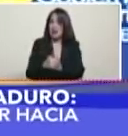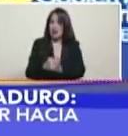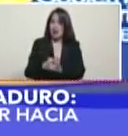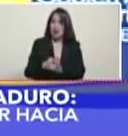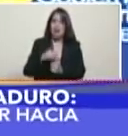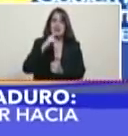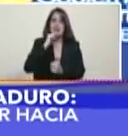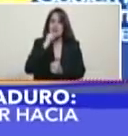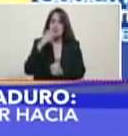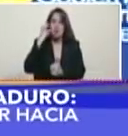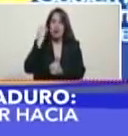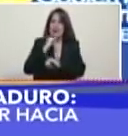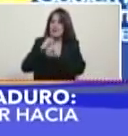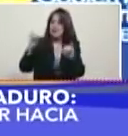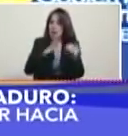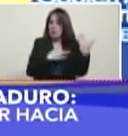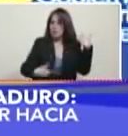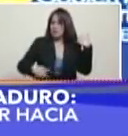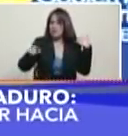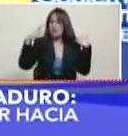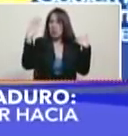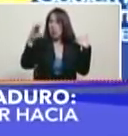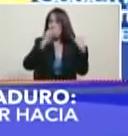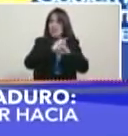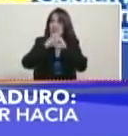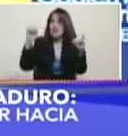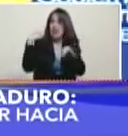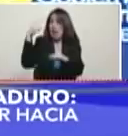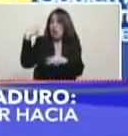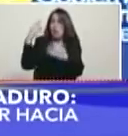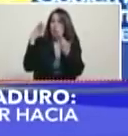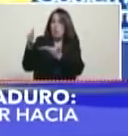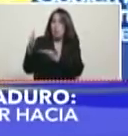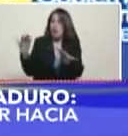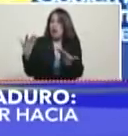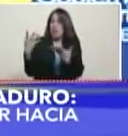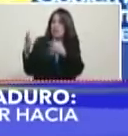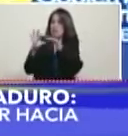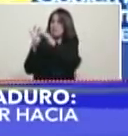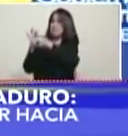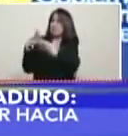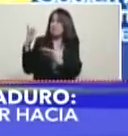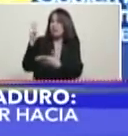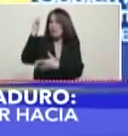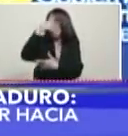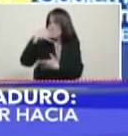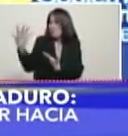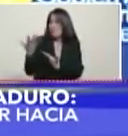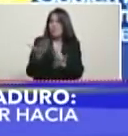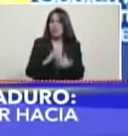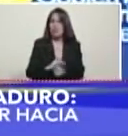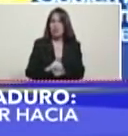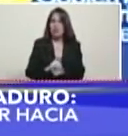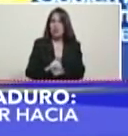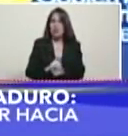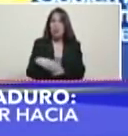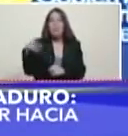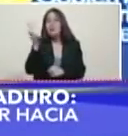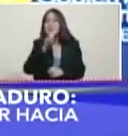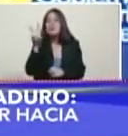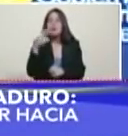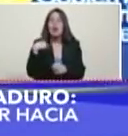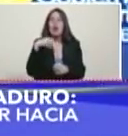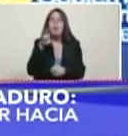Duque, usted puede parar la locura, pare la locura de usted y de Donald Trump a tiempo. Que Venezuela es un país de